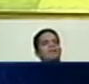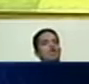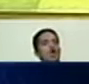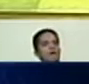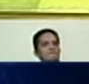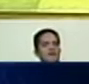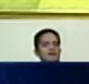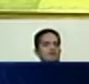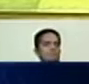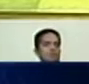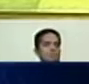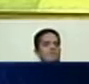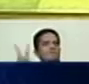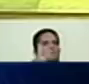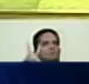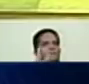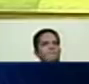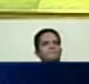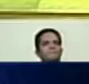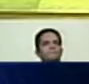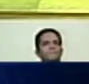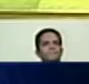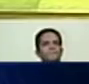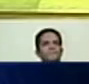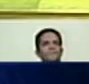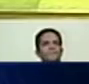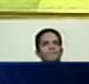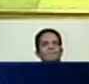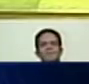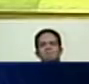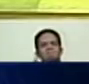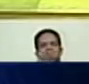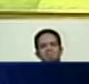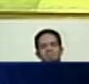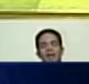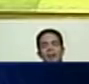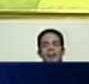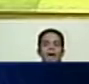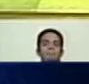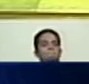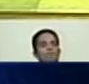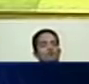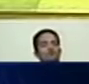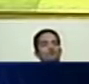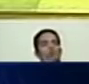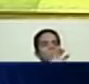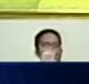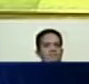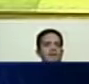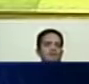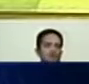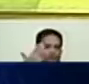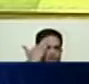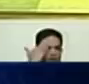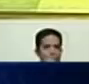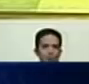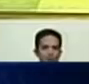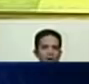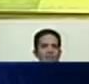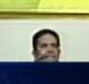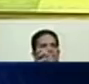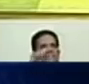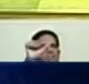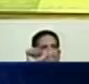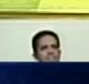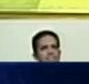la República Bolivariana de Venezuela. Que el apoyo de los países, yo sé que todos ustedes estuvieron pendientes de